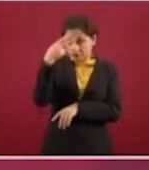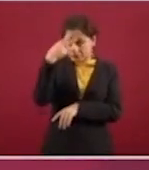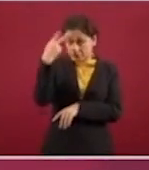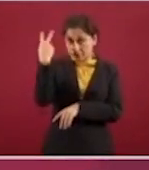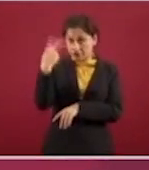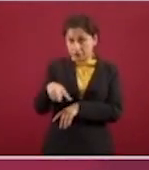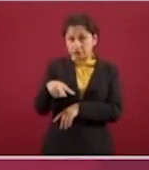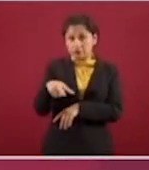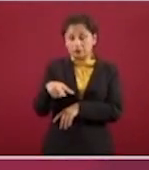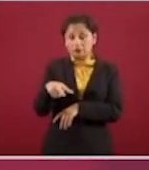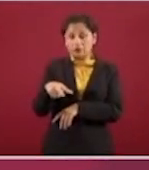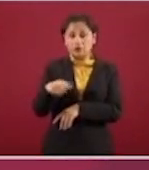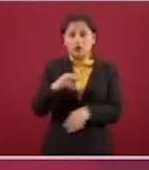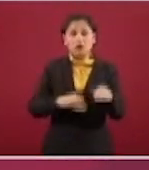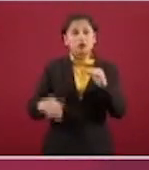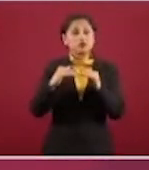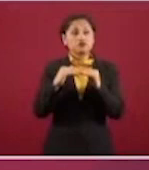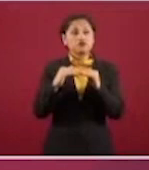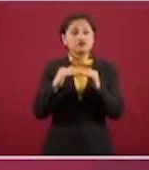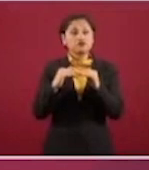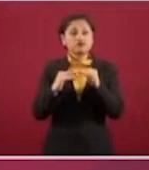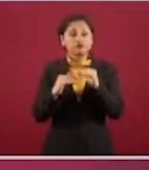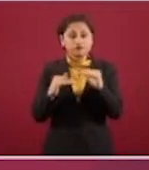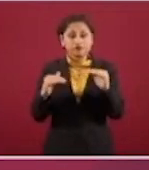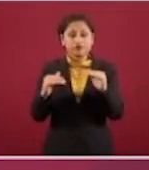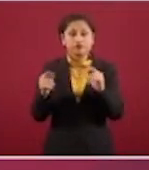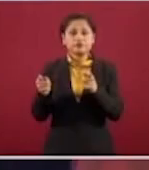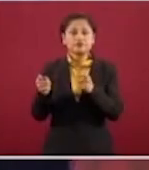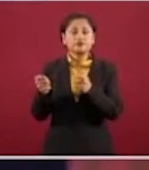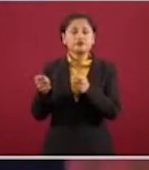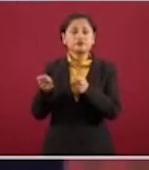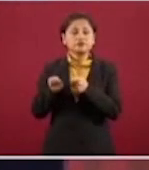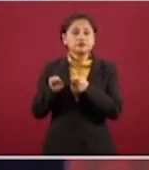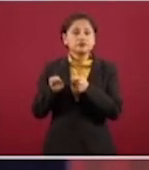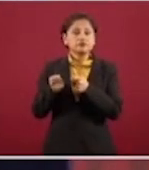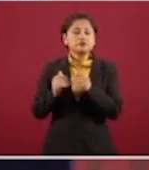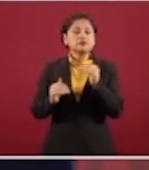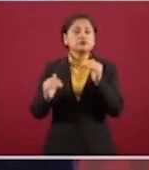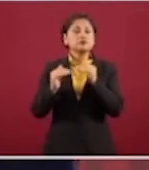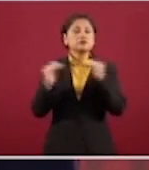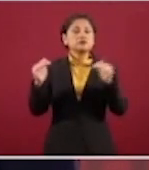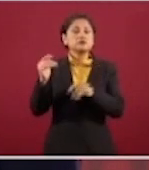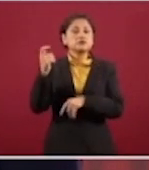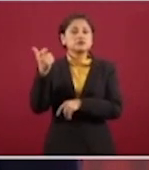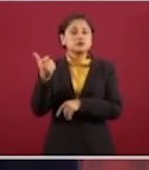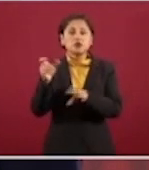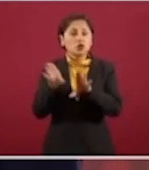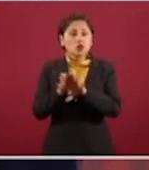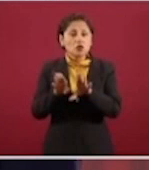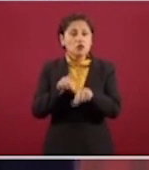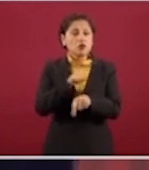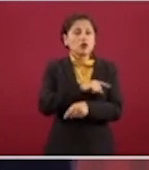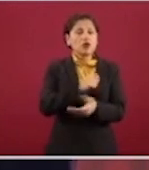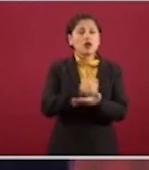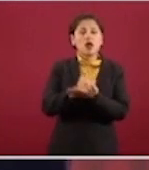a querer detener la depreciación del peso inyectando dólares de